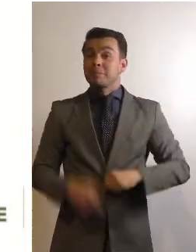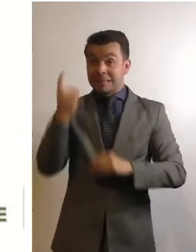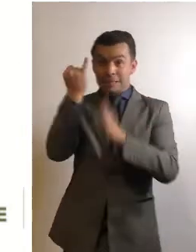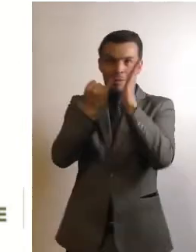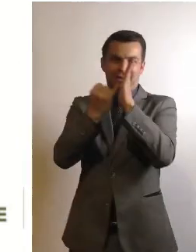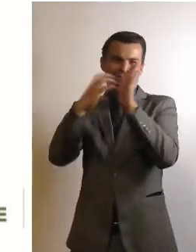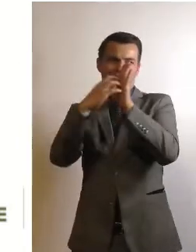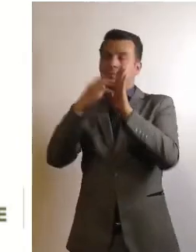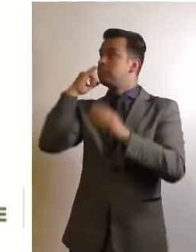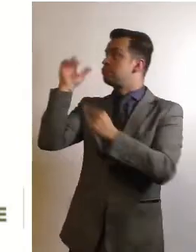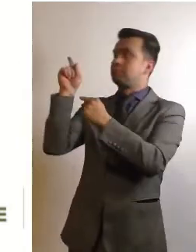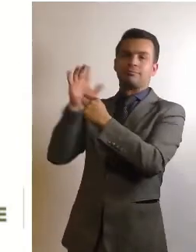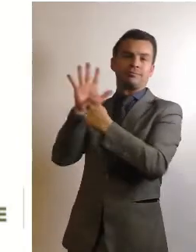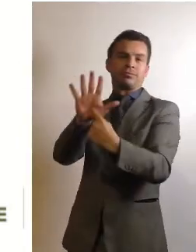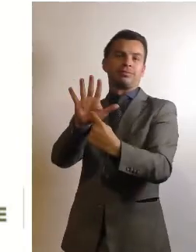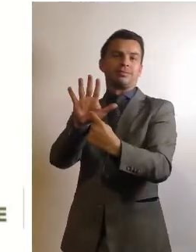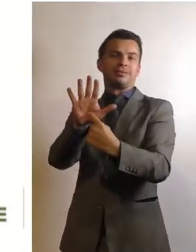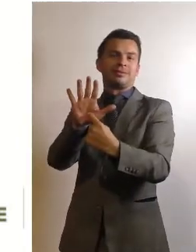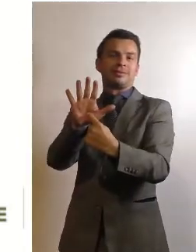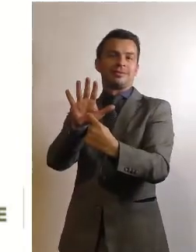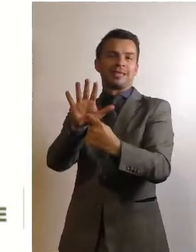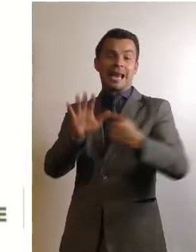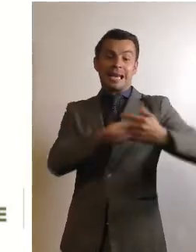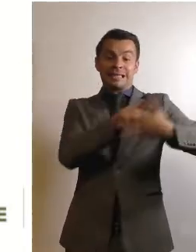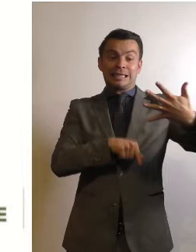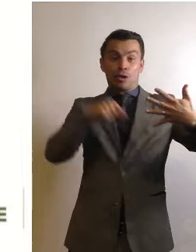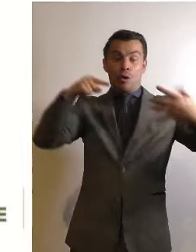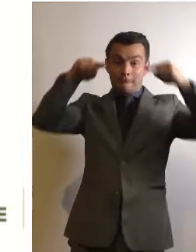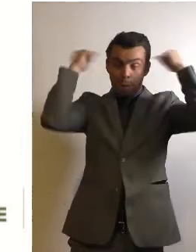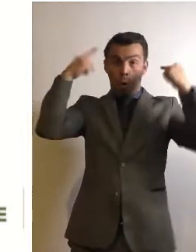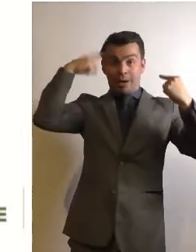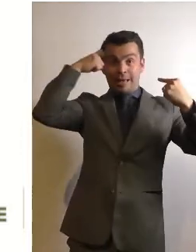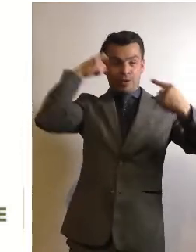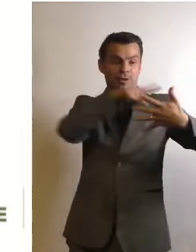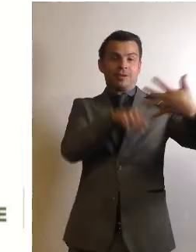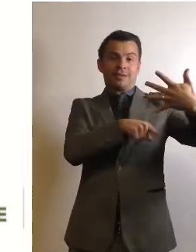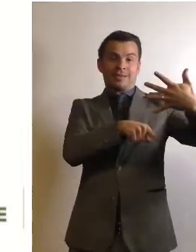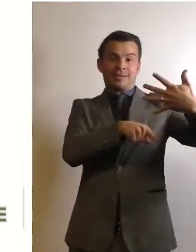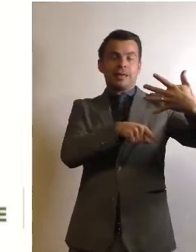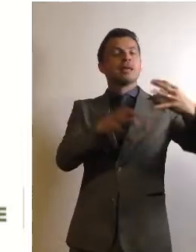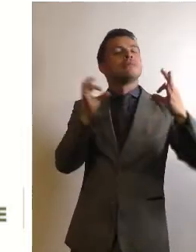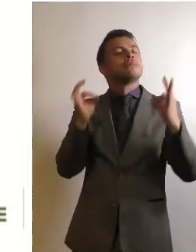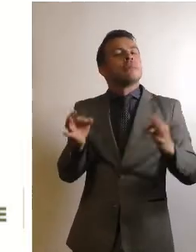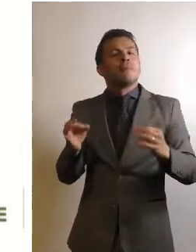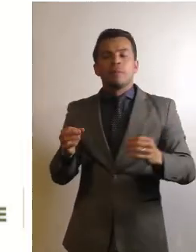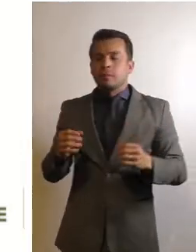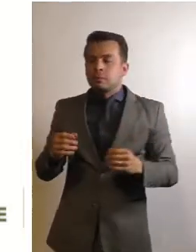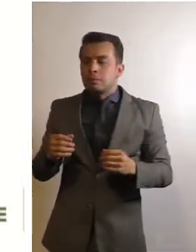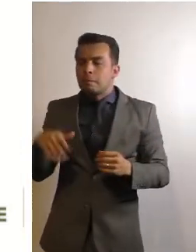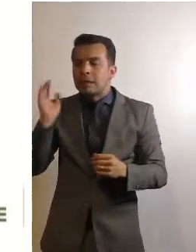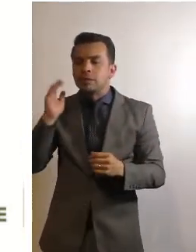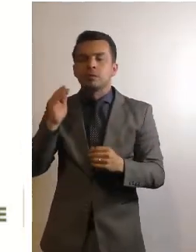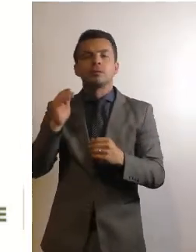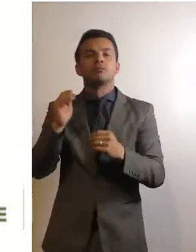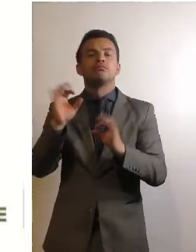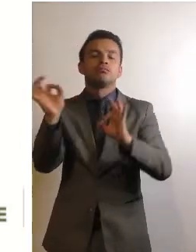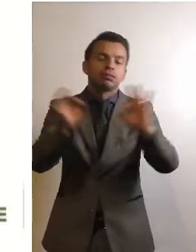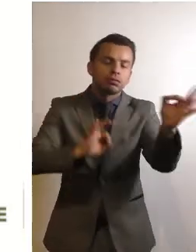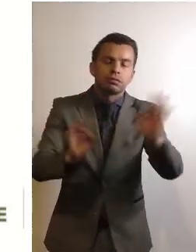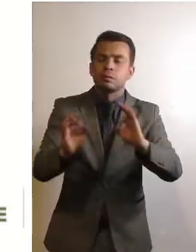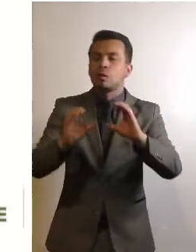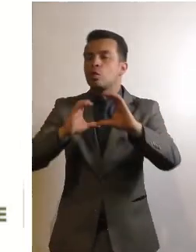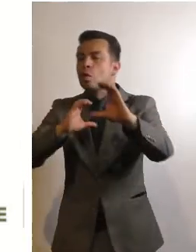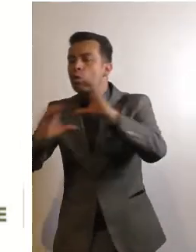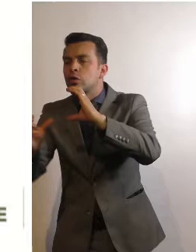nuestros 5 retos en la parte superior, todo en un ambiente de planeación, calidad, comunicación e innovación, con un